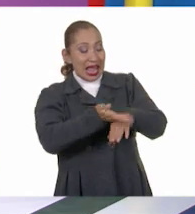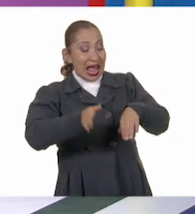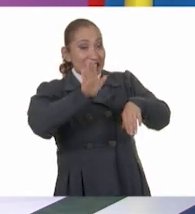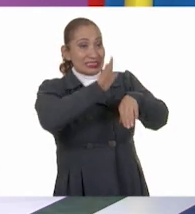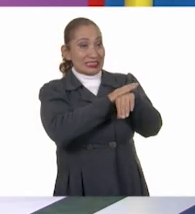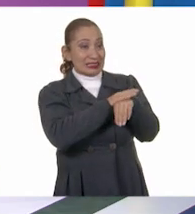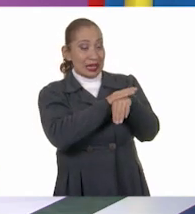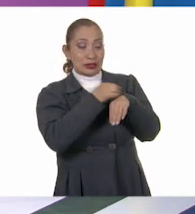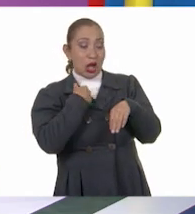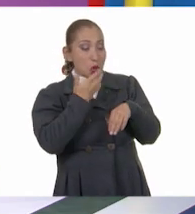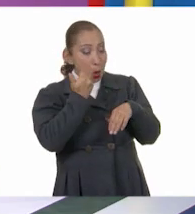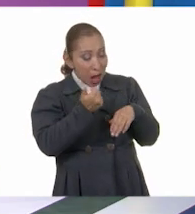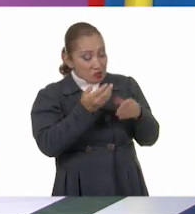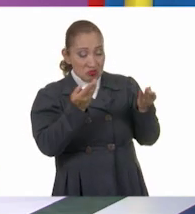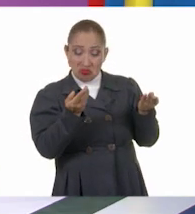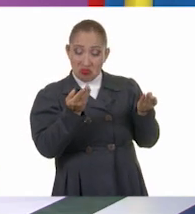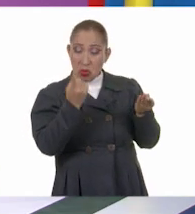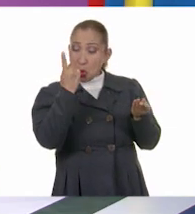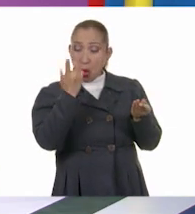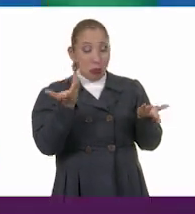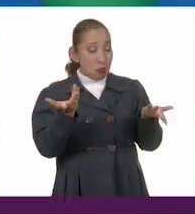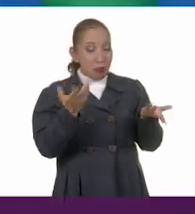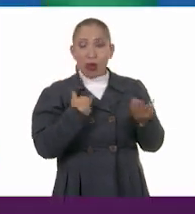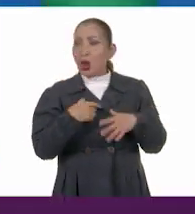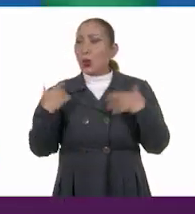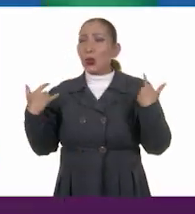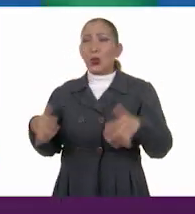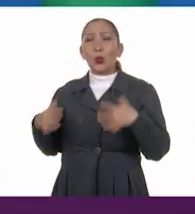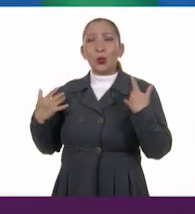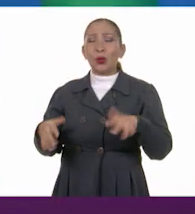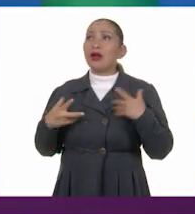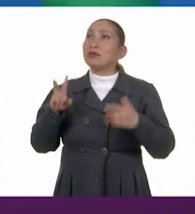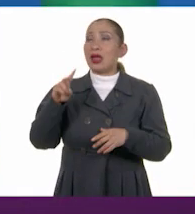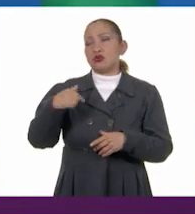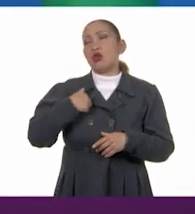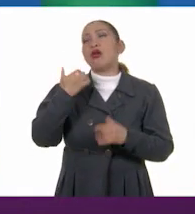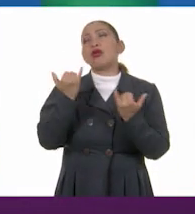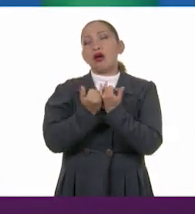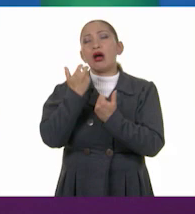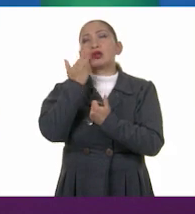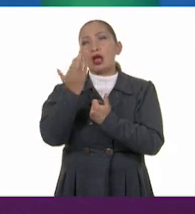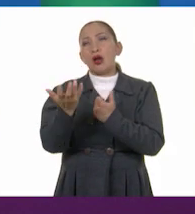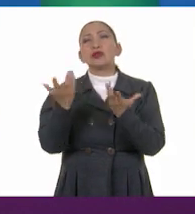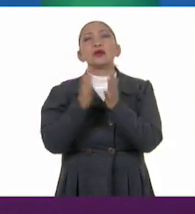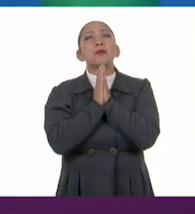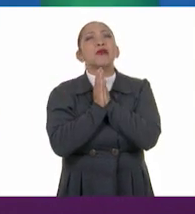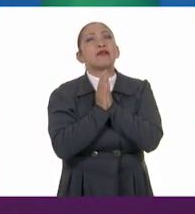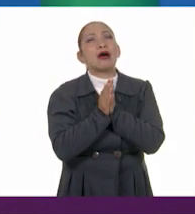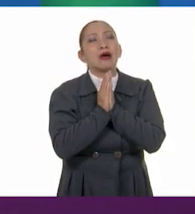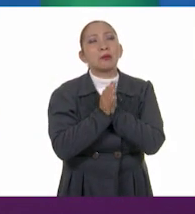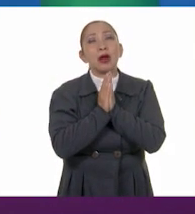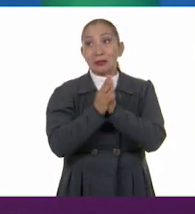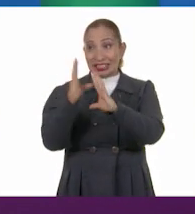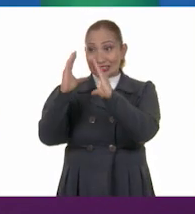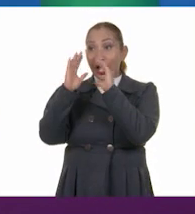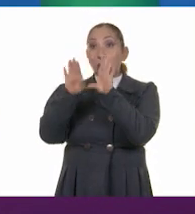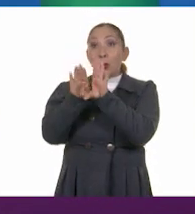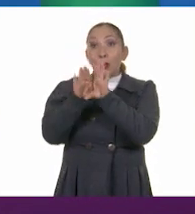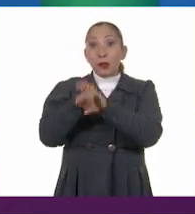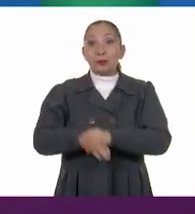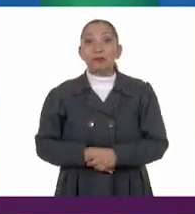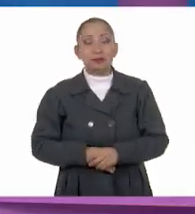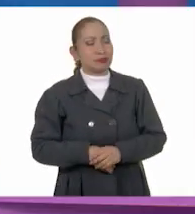calcetines que pues, ya no tenía par. ¡Guau! ¡Ah, yo también quiero hacer uno, por favor! ¿Me enseñas cómo